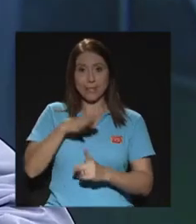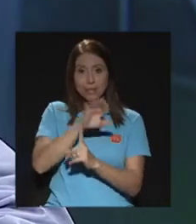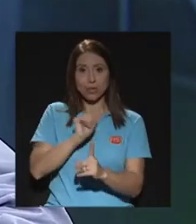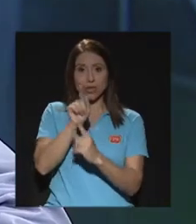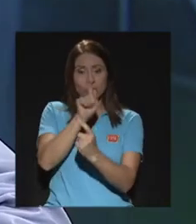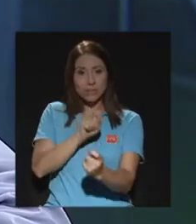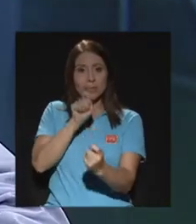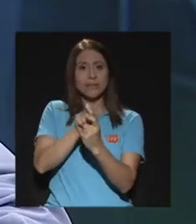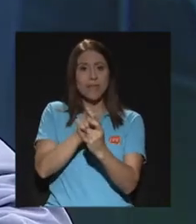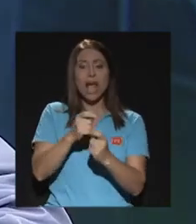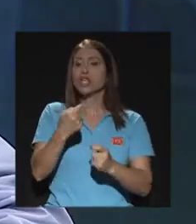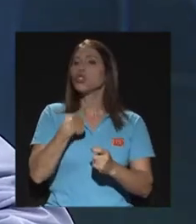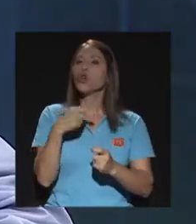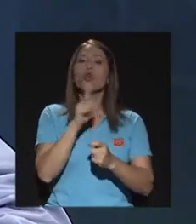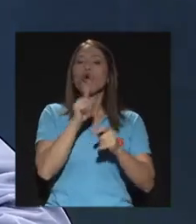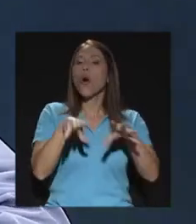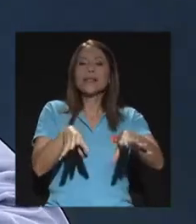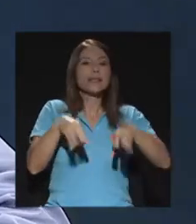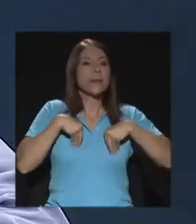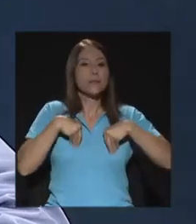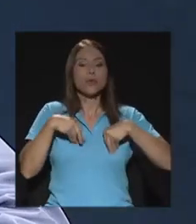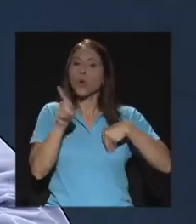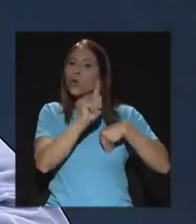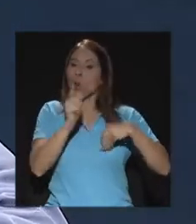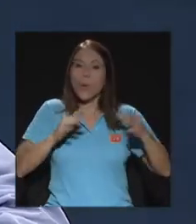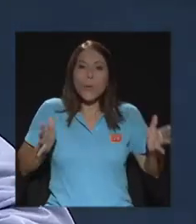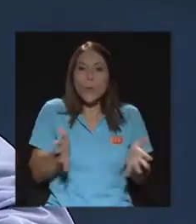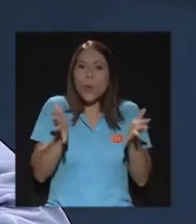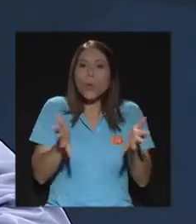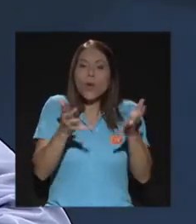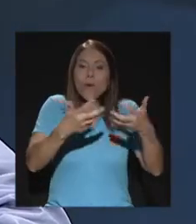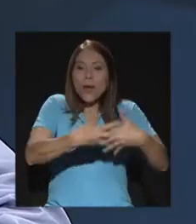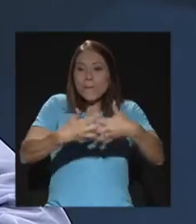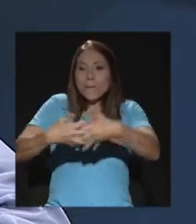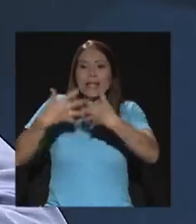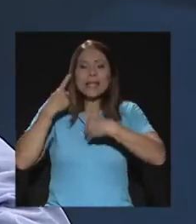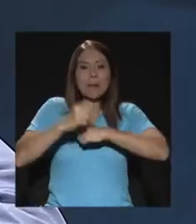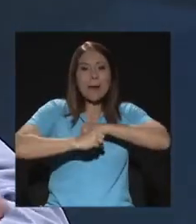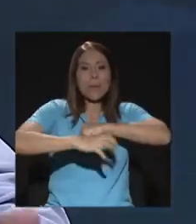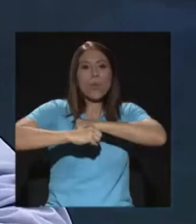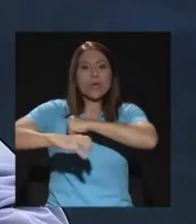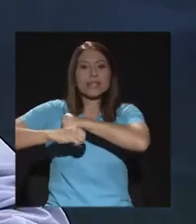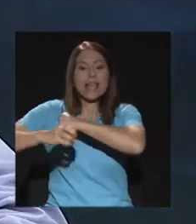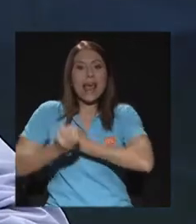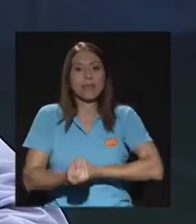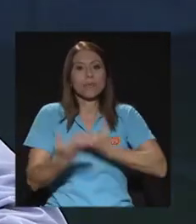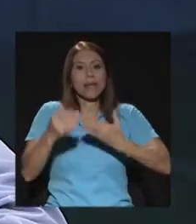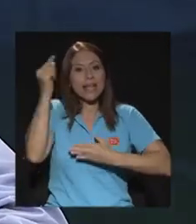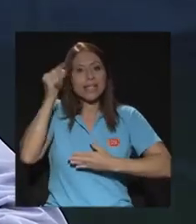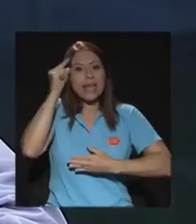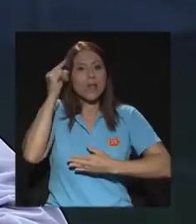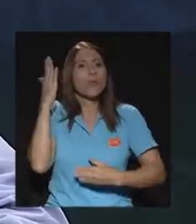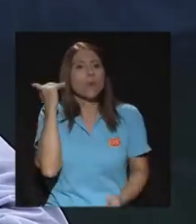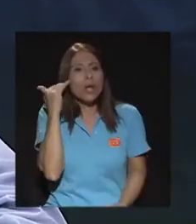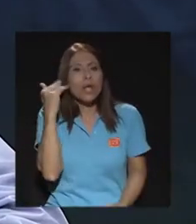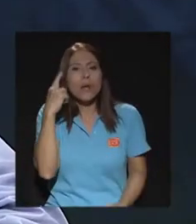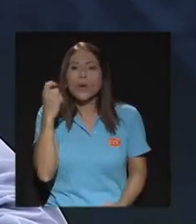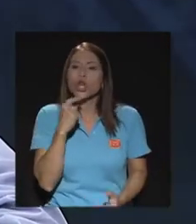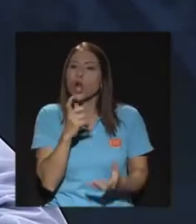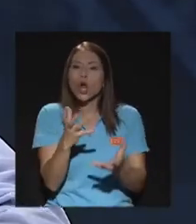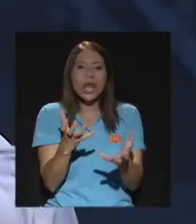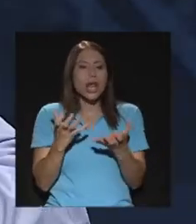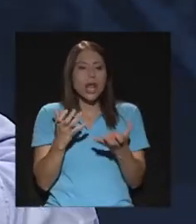no acepto o no promuevo mis empresas para publicidad del Estado. ¿Por qué? Porque yo no quiero que el Estado tenga un